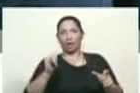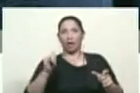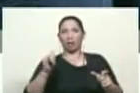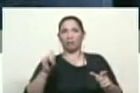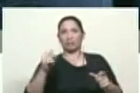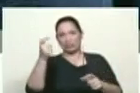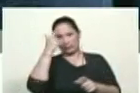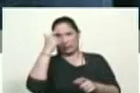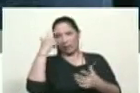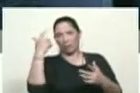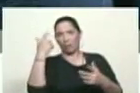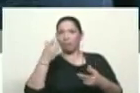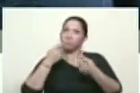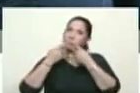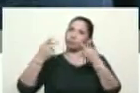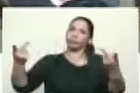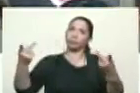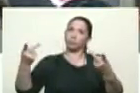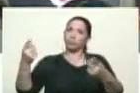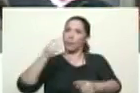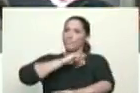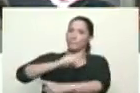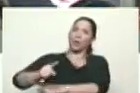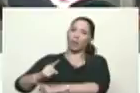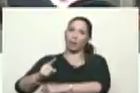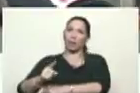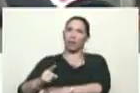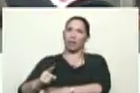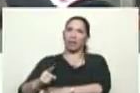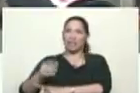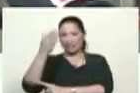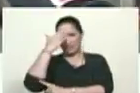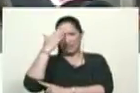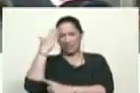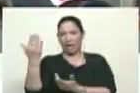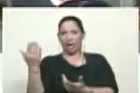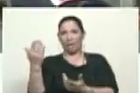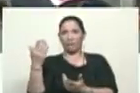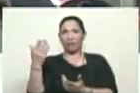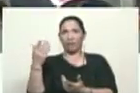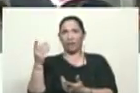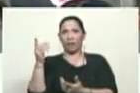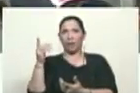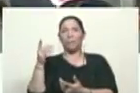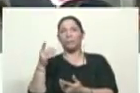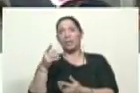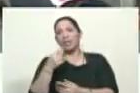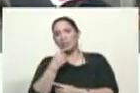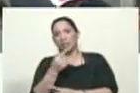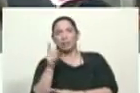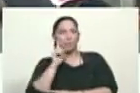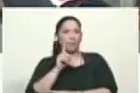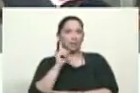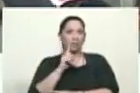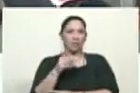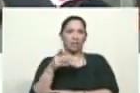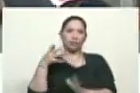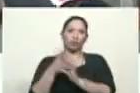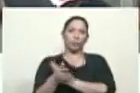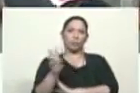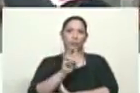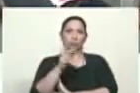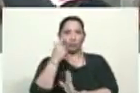de la denuncia del desmontaje de todas estas matrices hacia Venezuela. Así que le damos la palabra a Pascualina Curcio, la